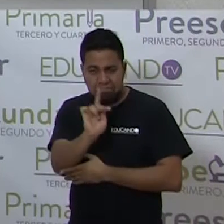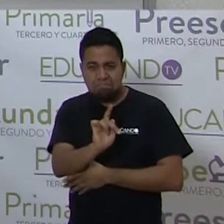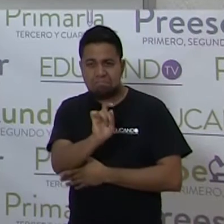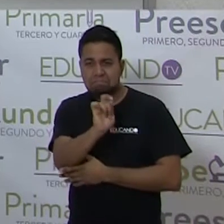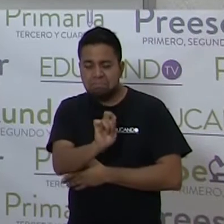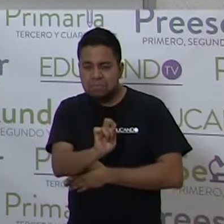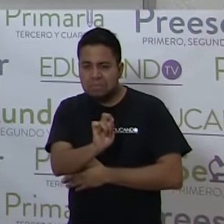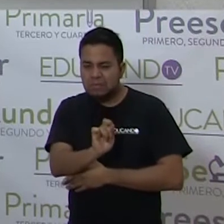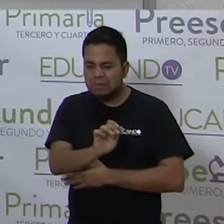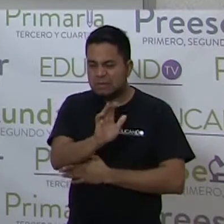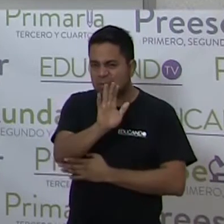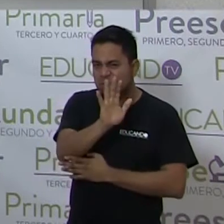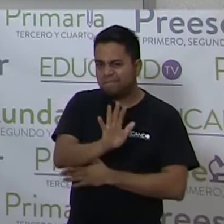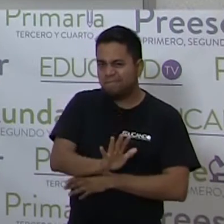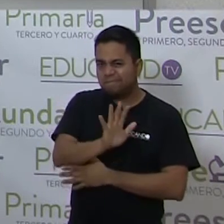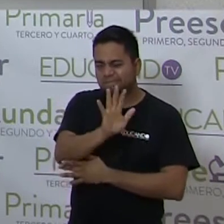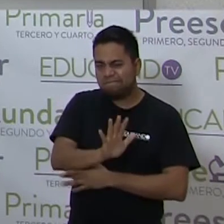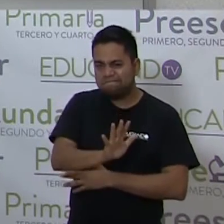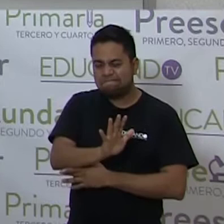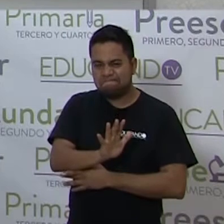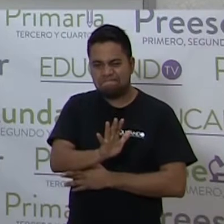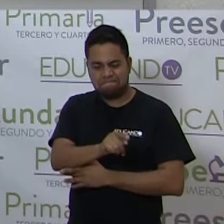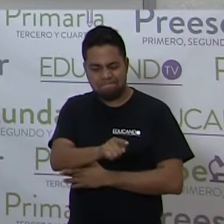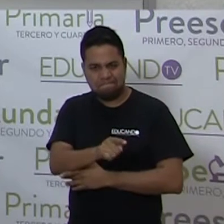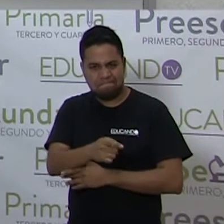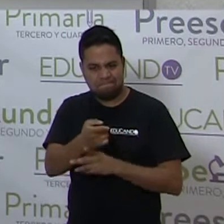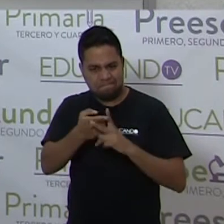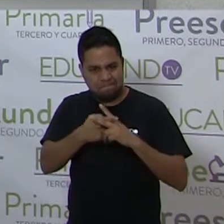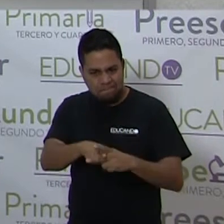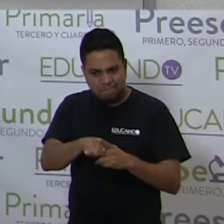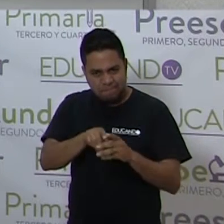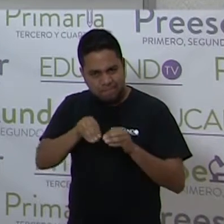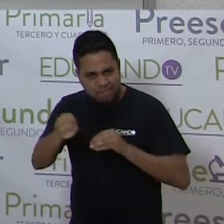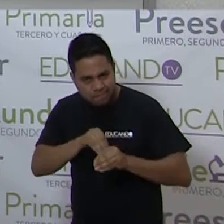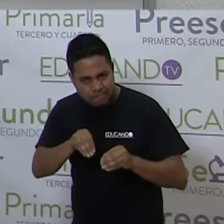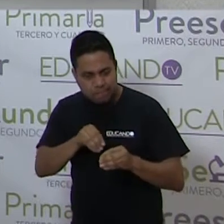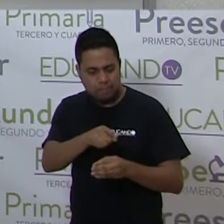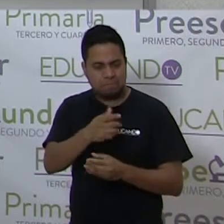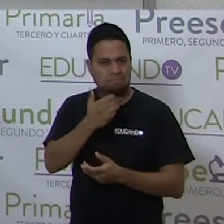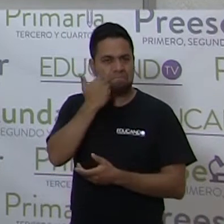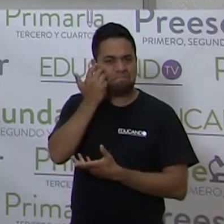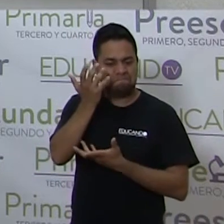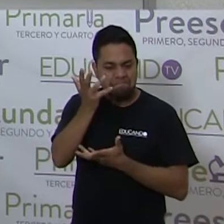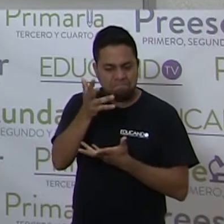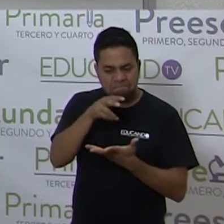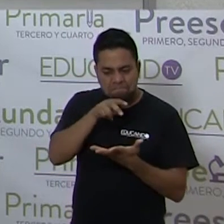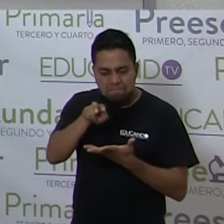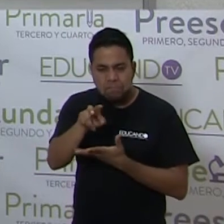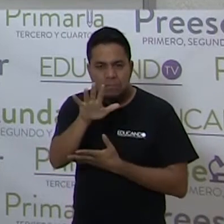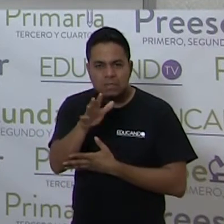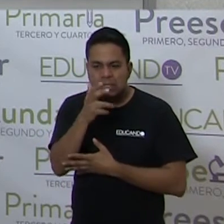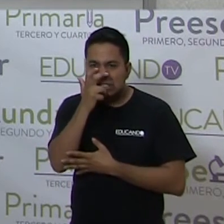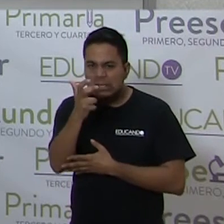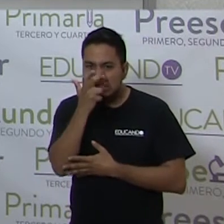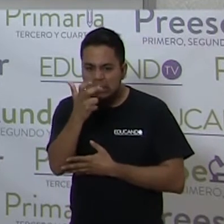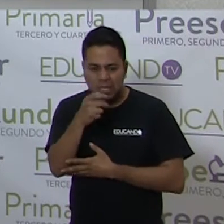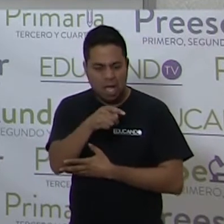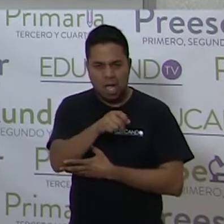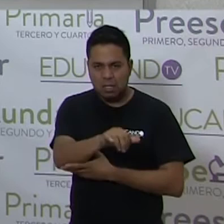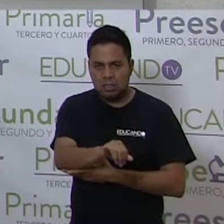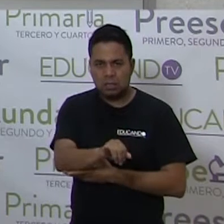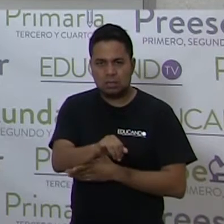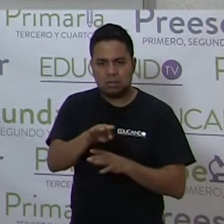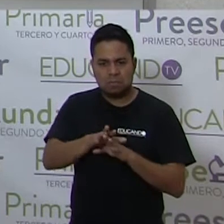parecían querer arrancar a andar, moverse y emitir ruidos, tocar